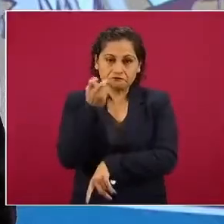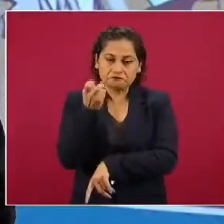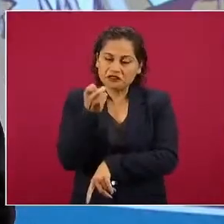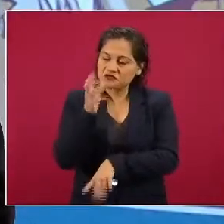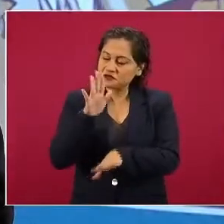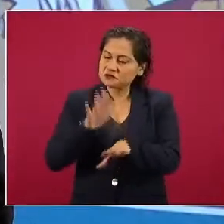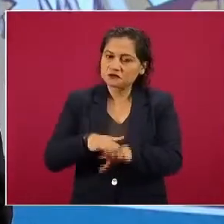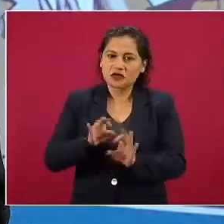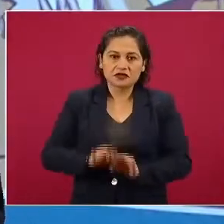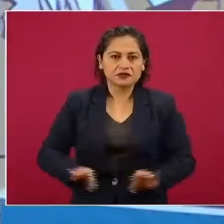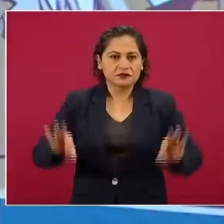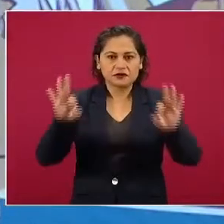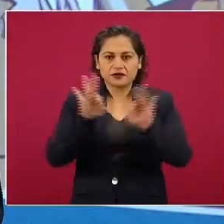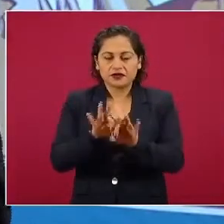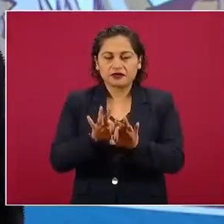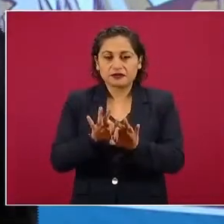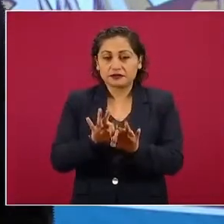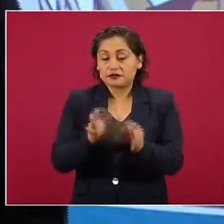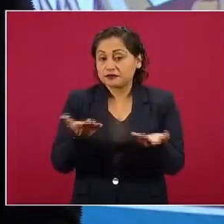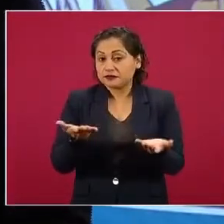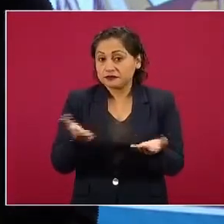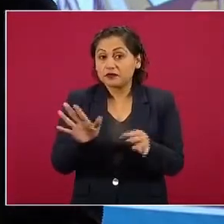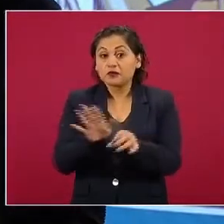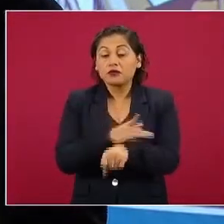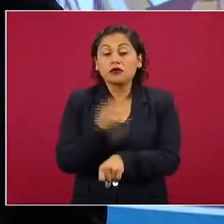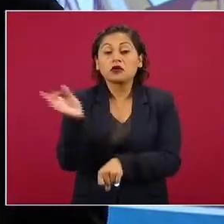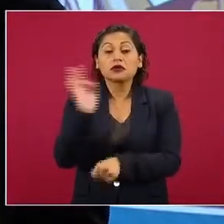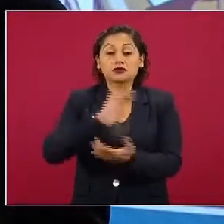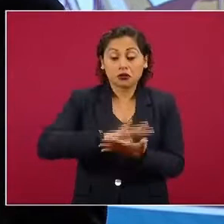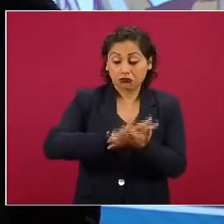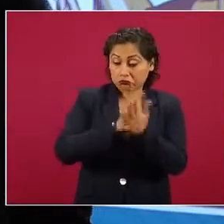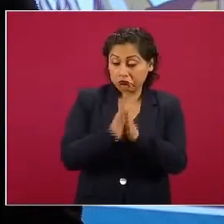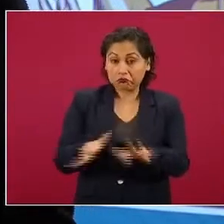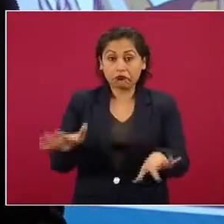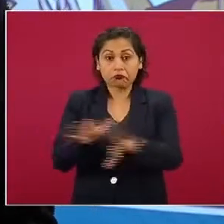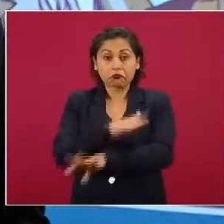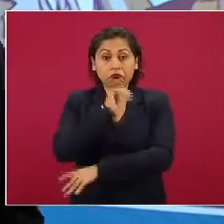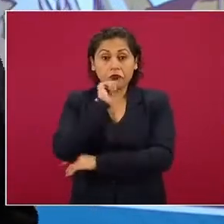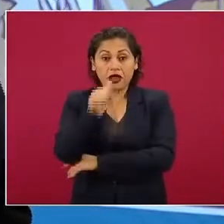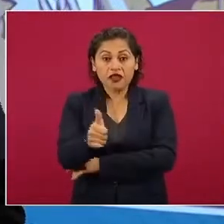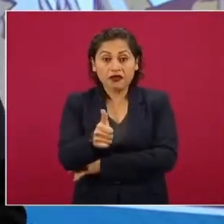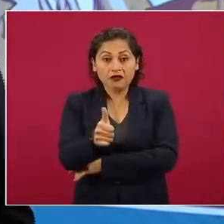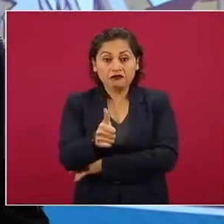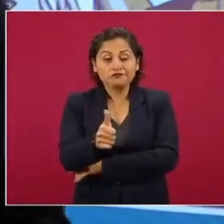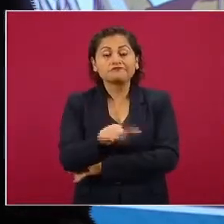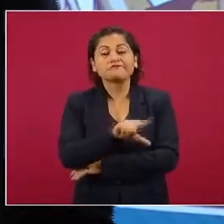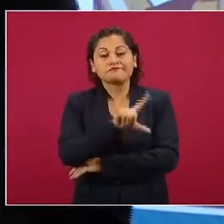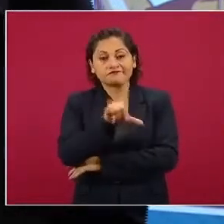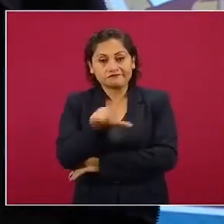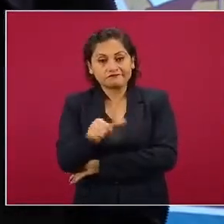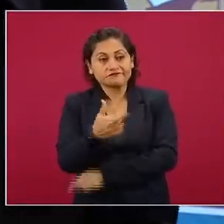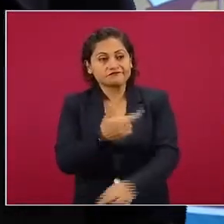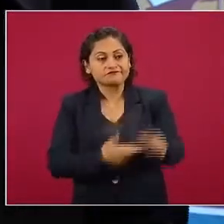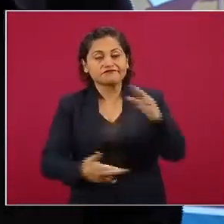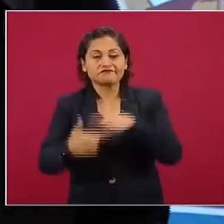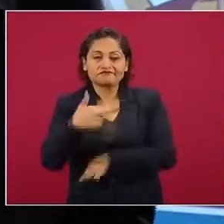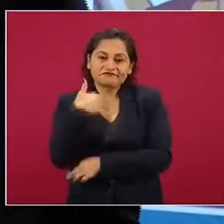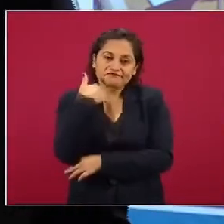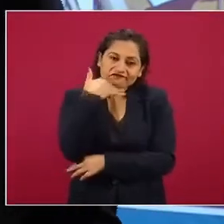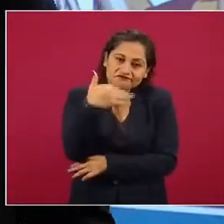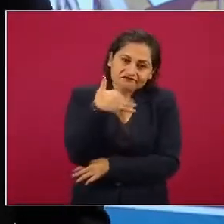Porque si no hay transformación, se va a mantener la peste de la corrupción,